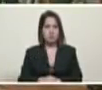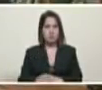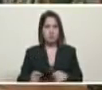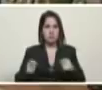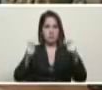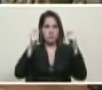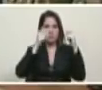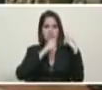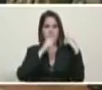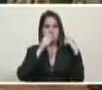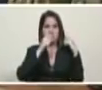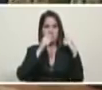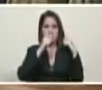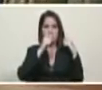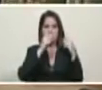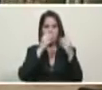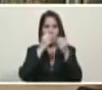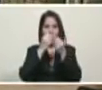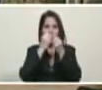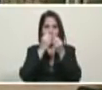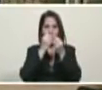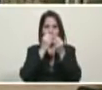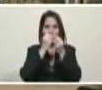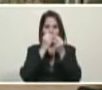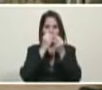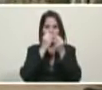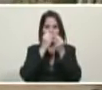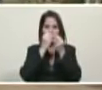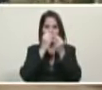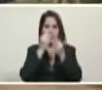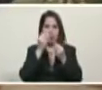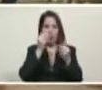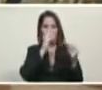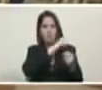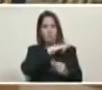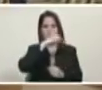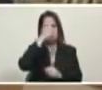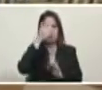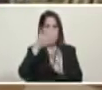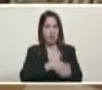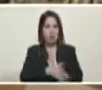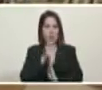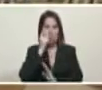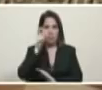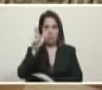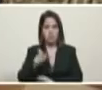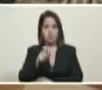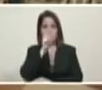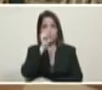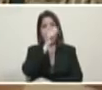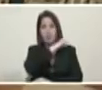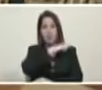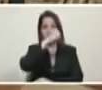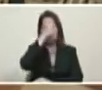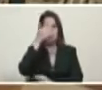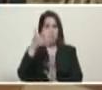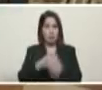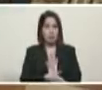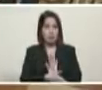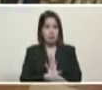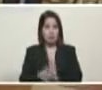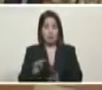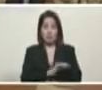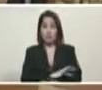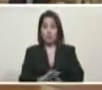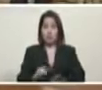Nacional, grado oficial, al ciudadano Teniente Coronel William Antonio Bastidas Mejías, comandante del destacamento de frontera